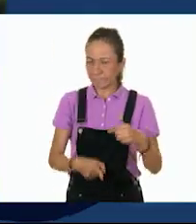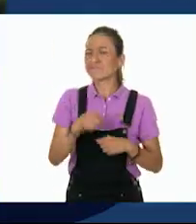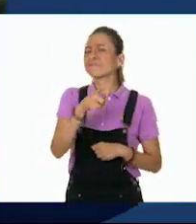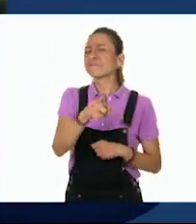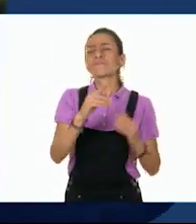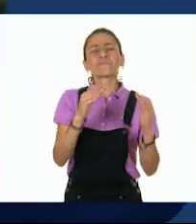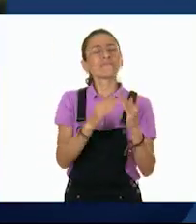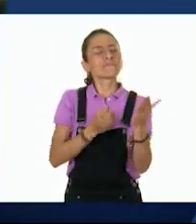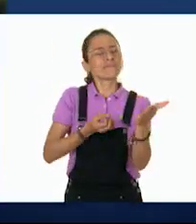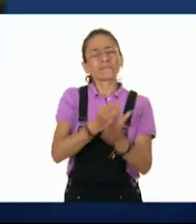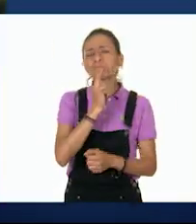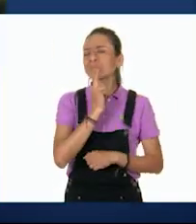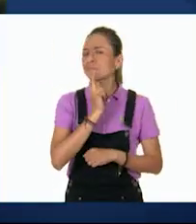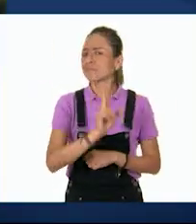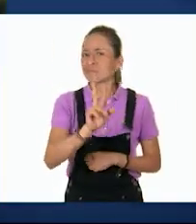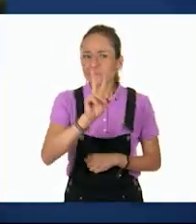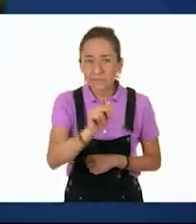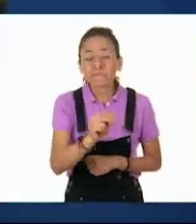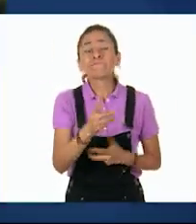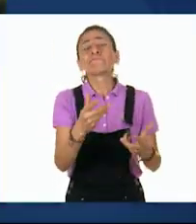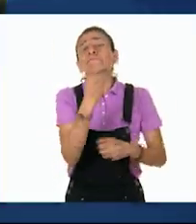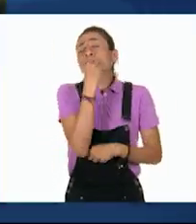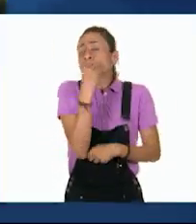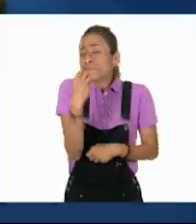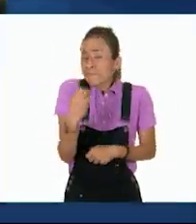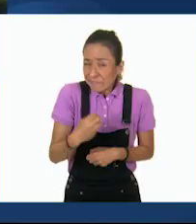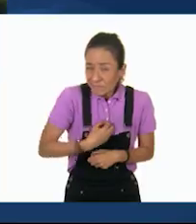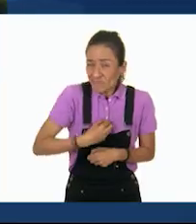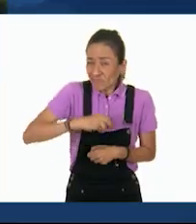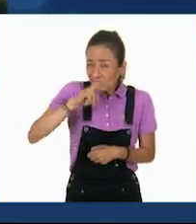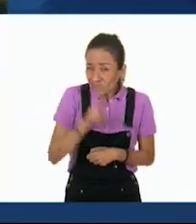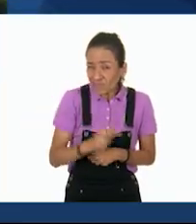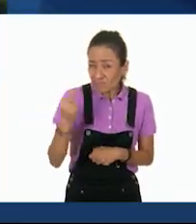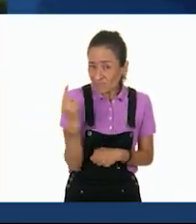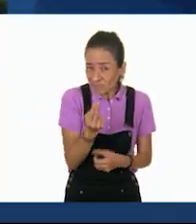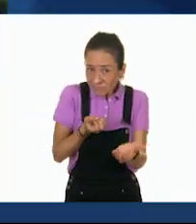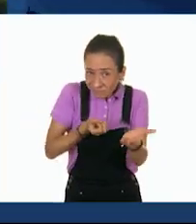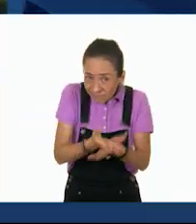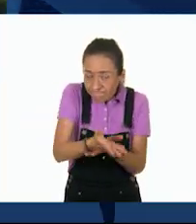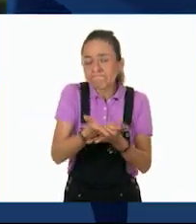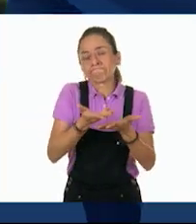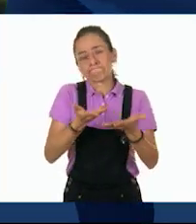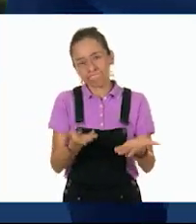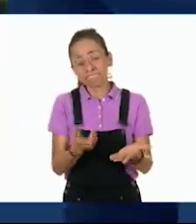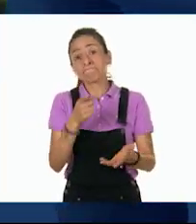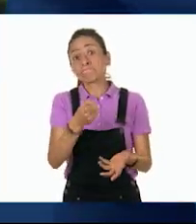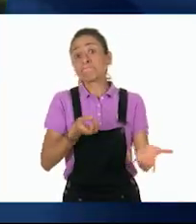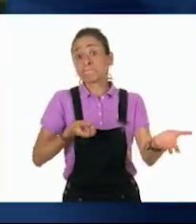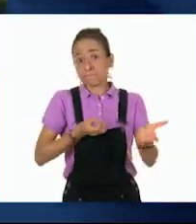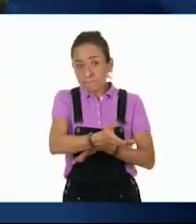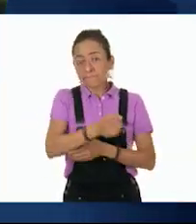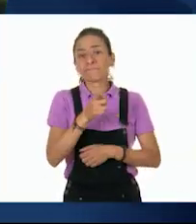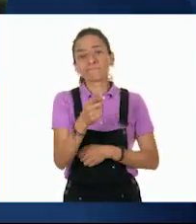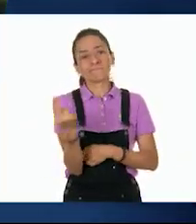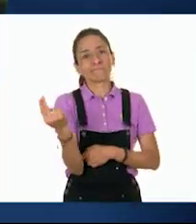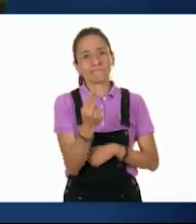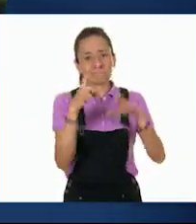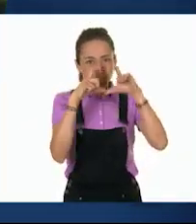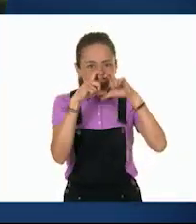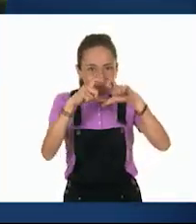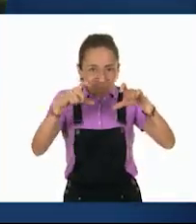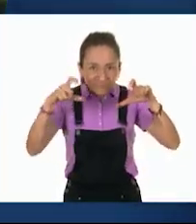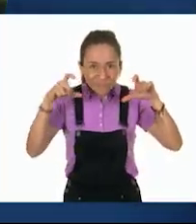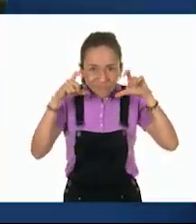no salir de casa a menos que sea muy necesario. Si lo haces, utiliza el